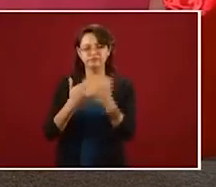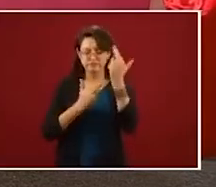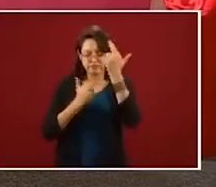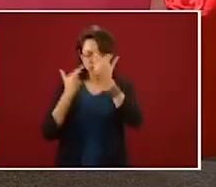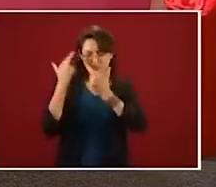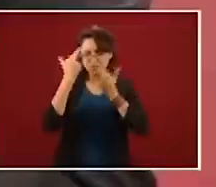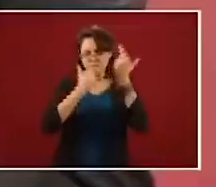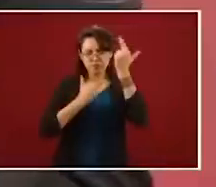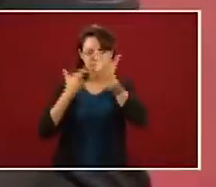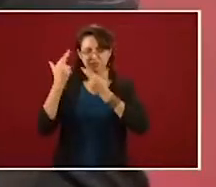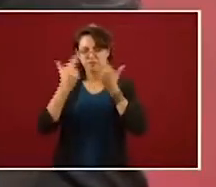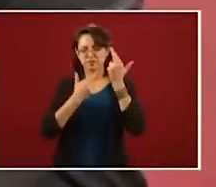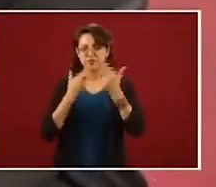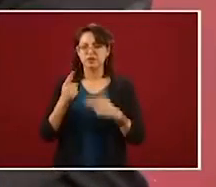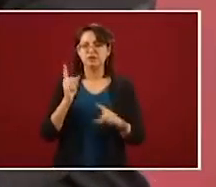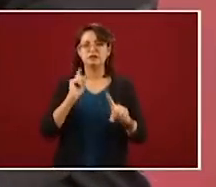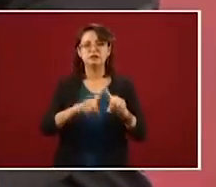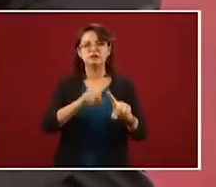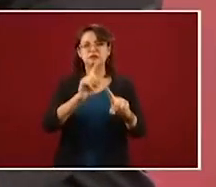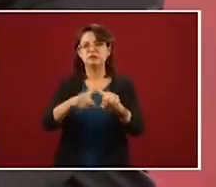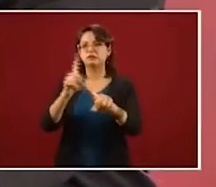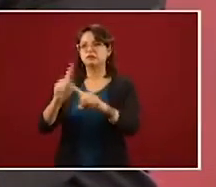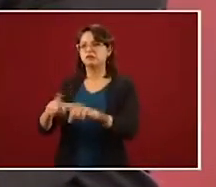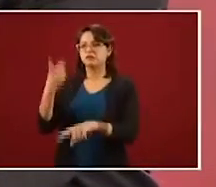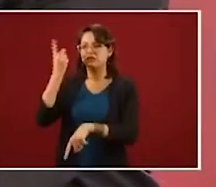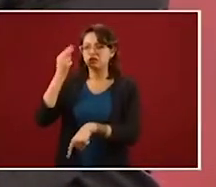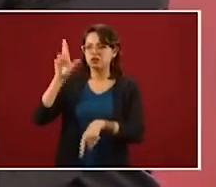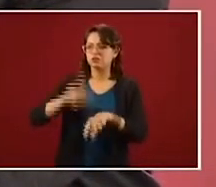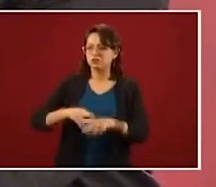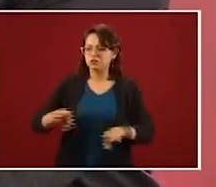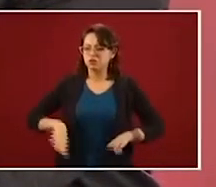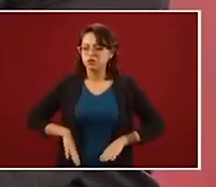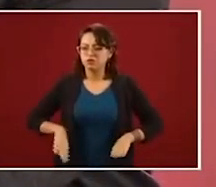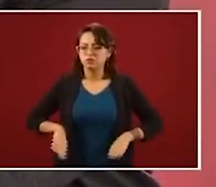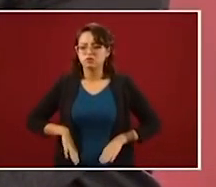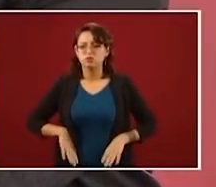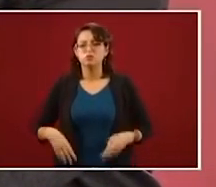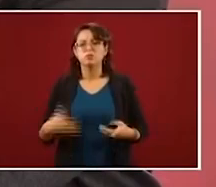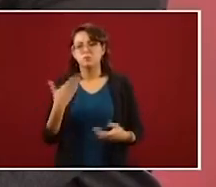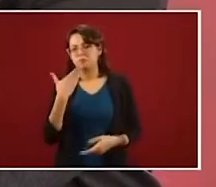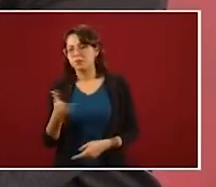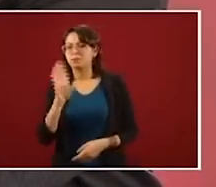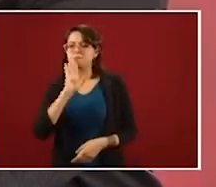revisar el comportamiento de directores de hospitales públicos